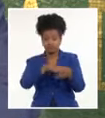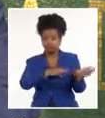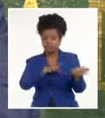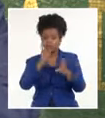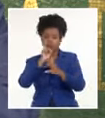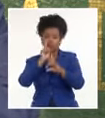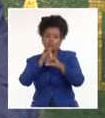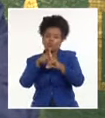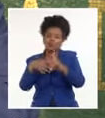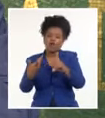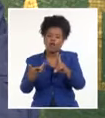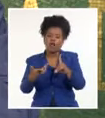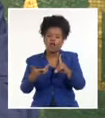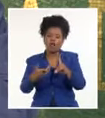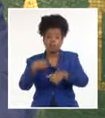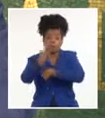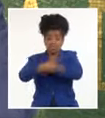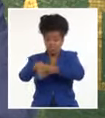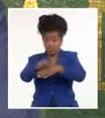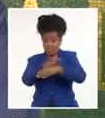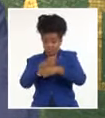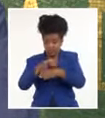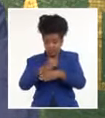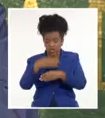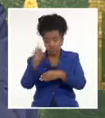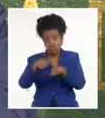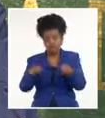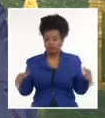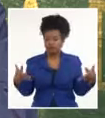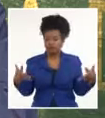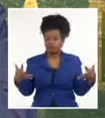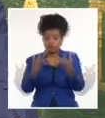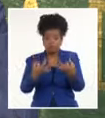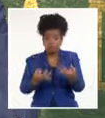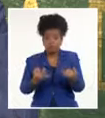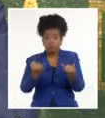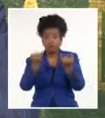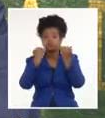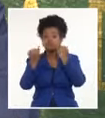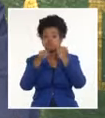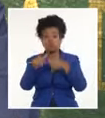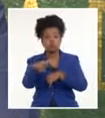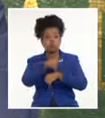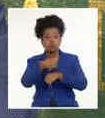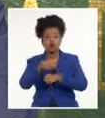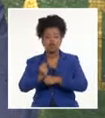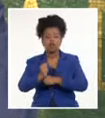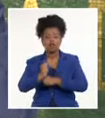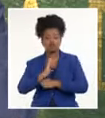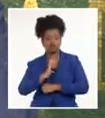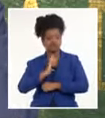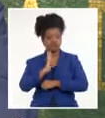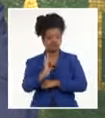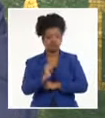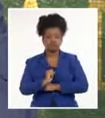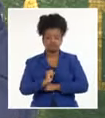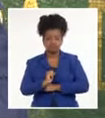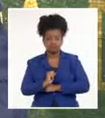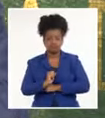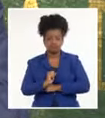unidad de los pueblos en el marco de nuestros propios índices, de nuestros propios principios, de nuestras